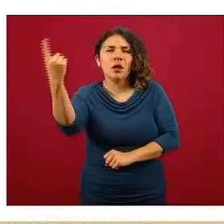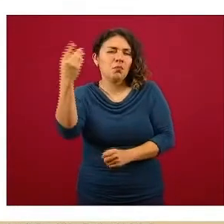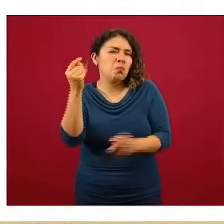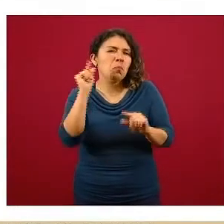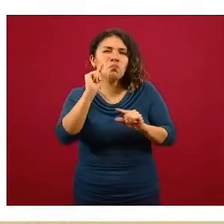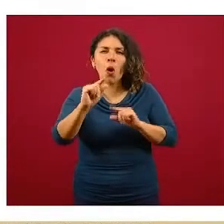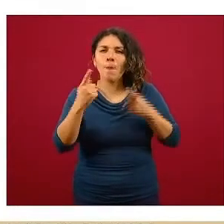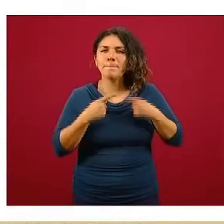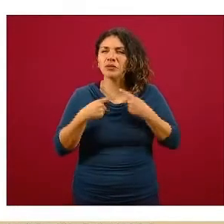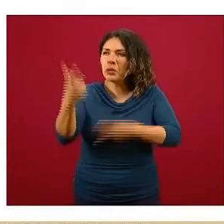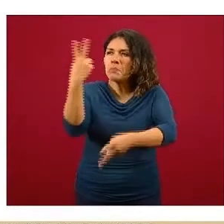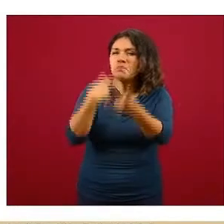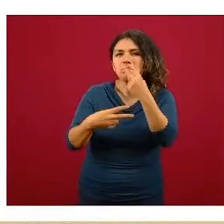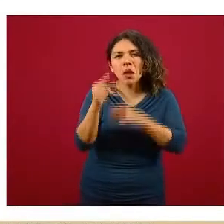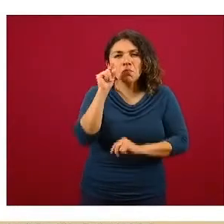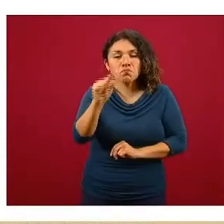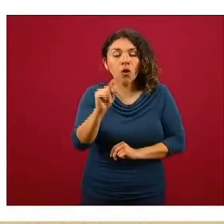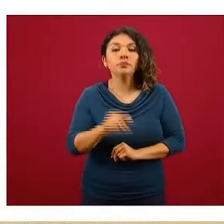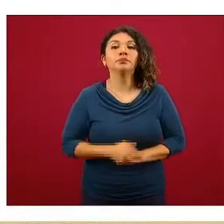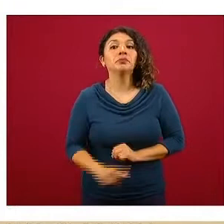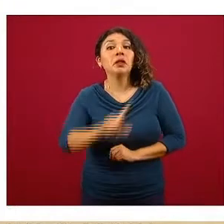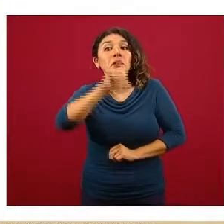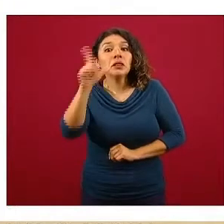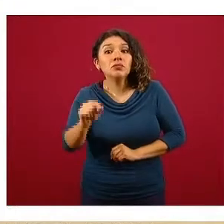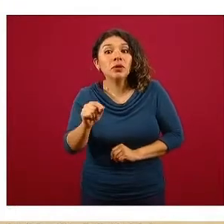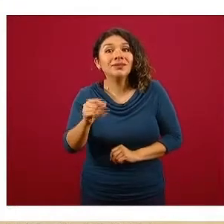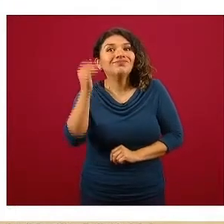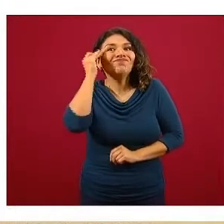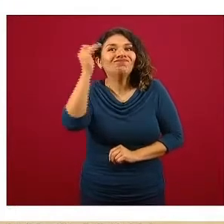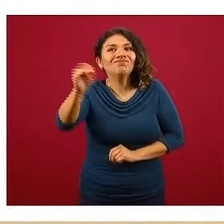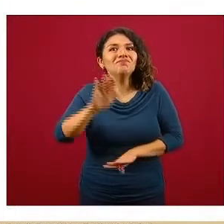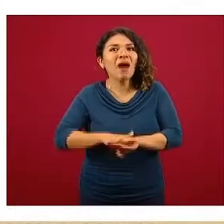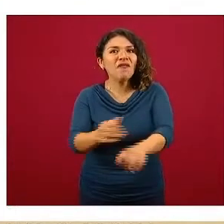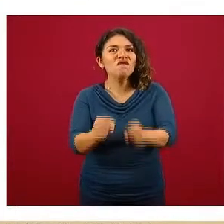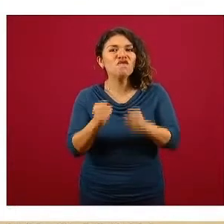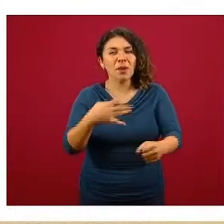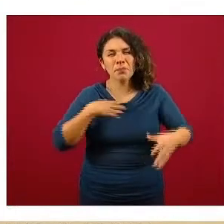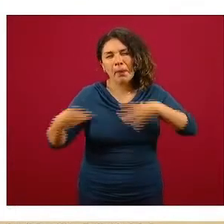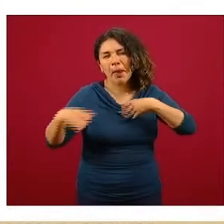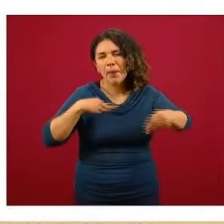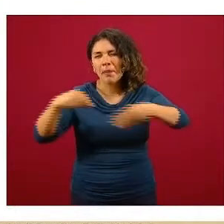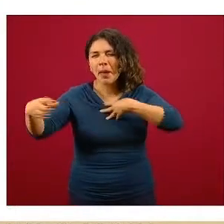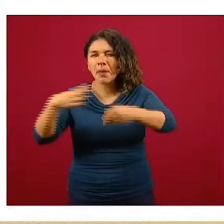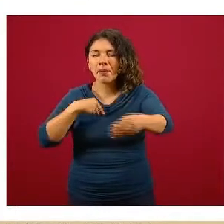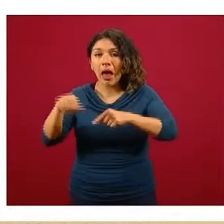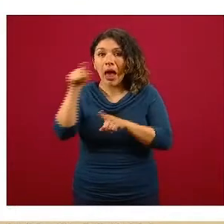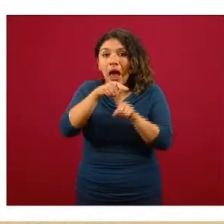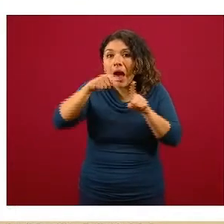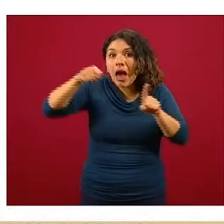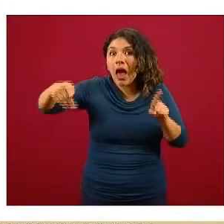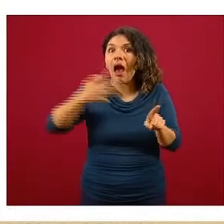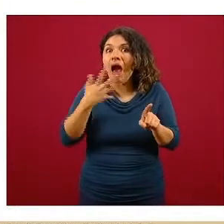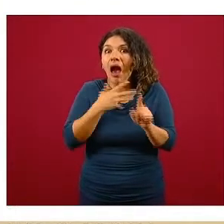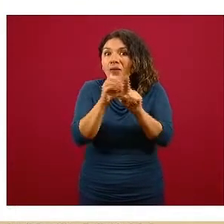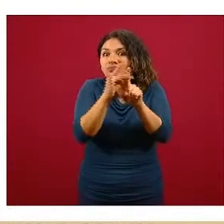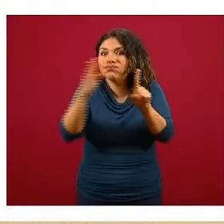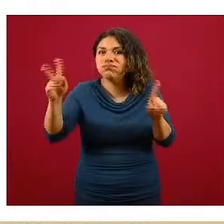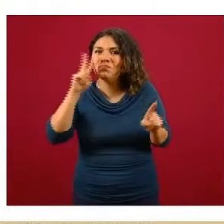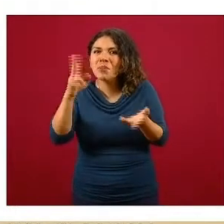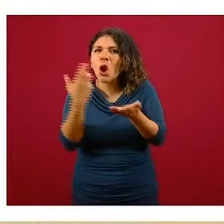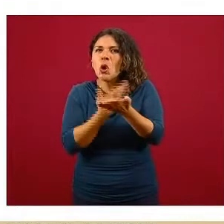algunos casos importados. Después vemos su fase de transmisión comunitaria en la que van reportando.